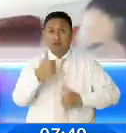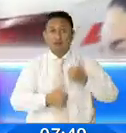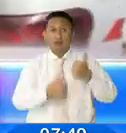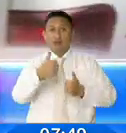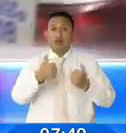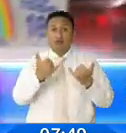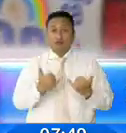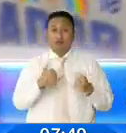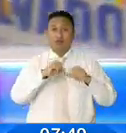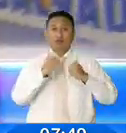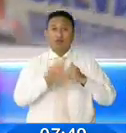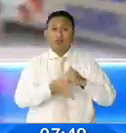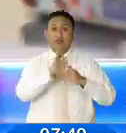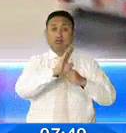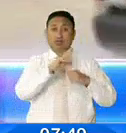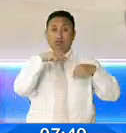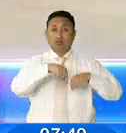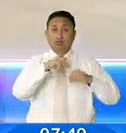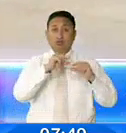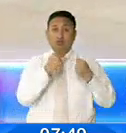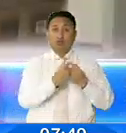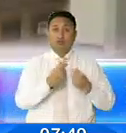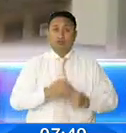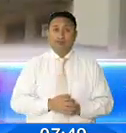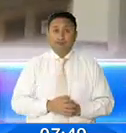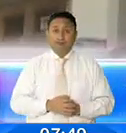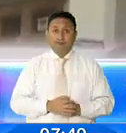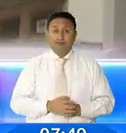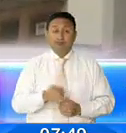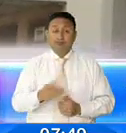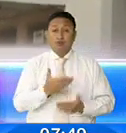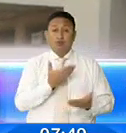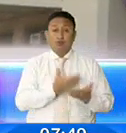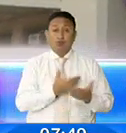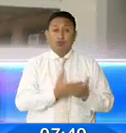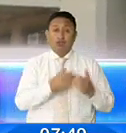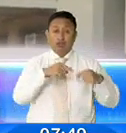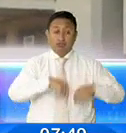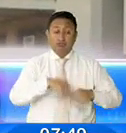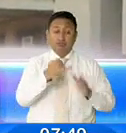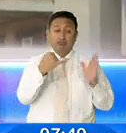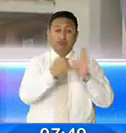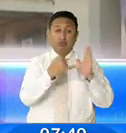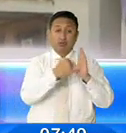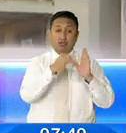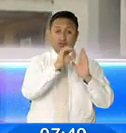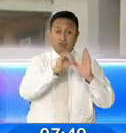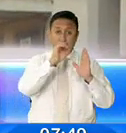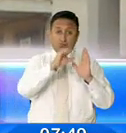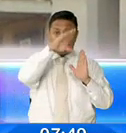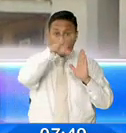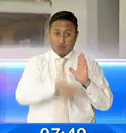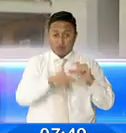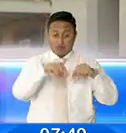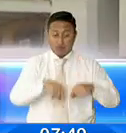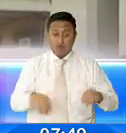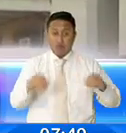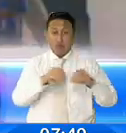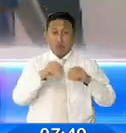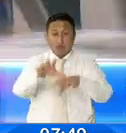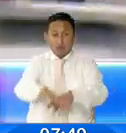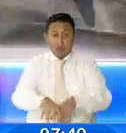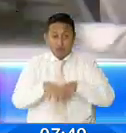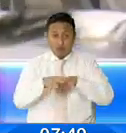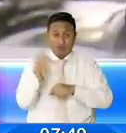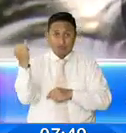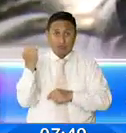para asambleísta nacional por Pachacútic. Entre sus propuestas está la de bajar las tasas de interés para fomentar la agroindustria, algo